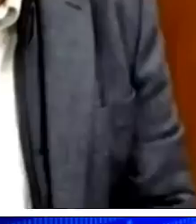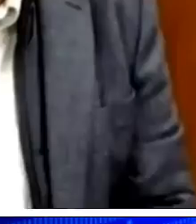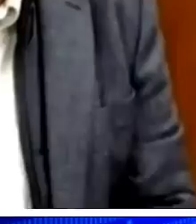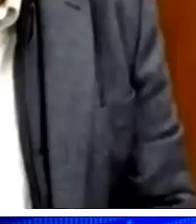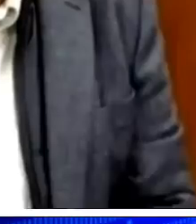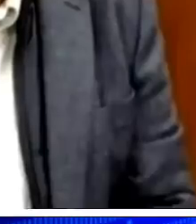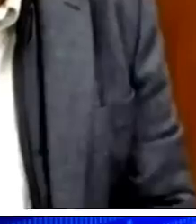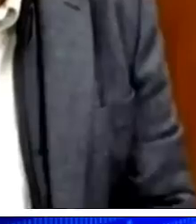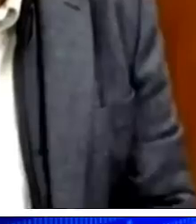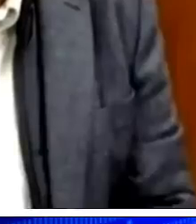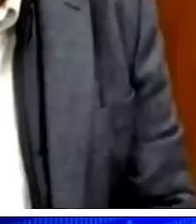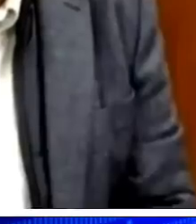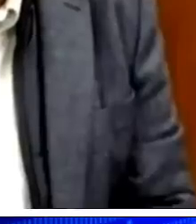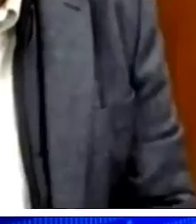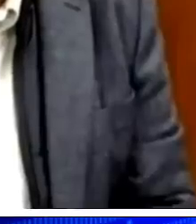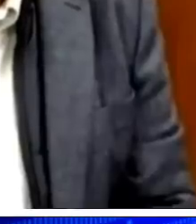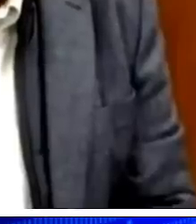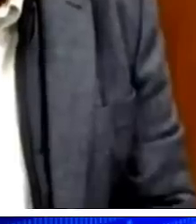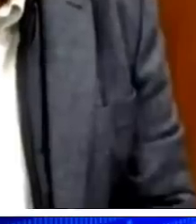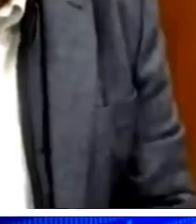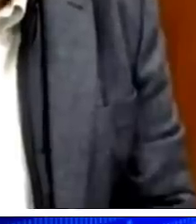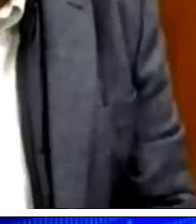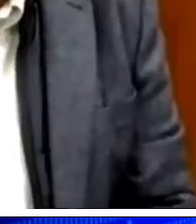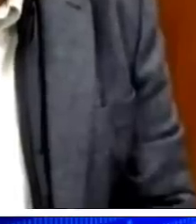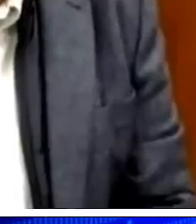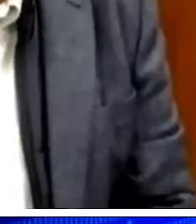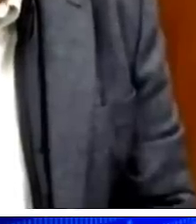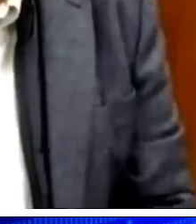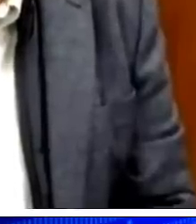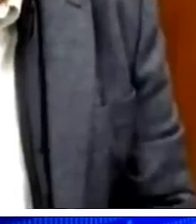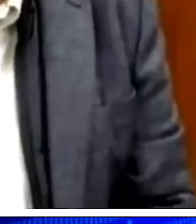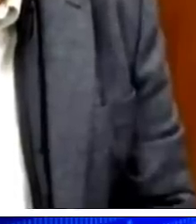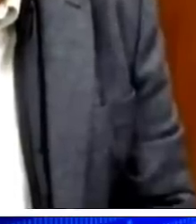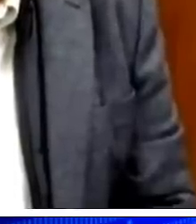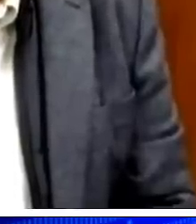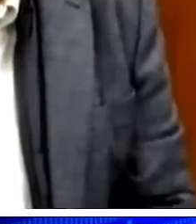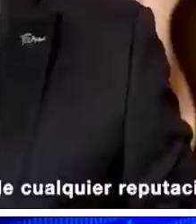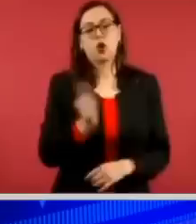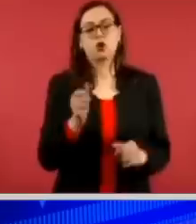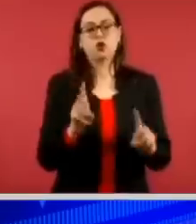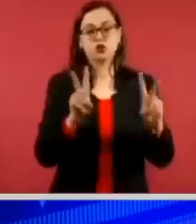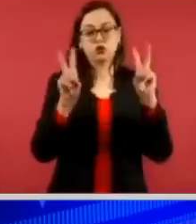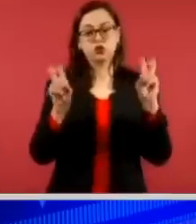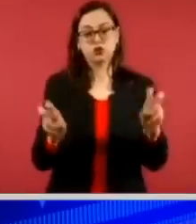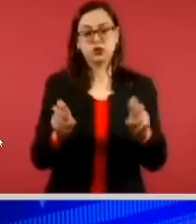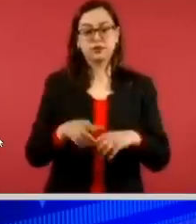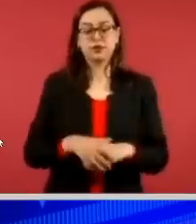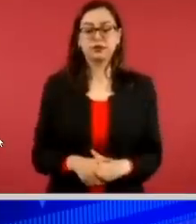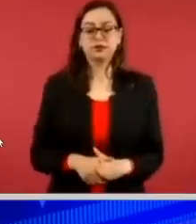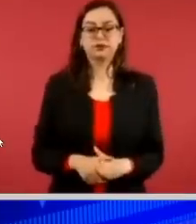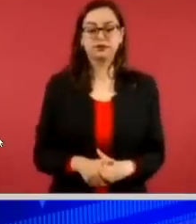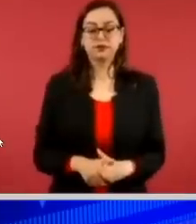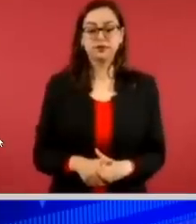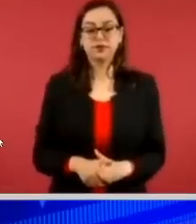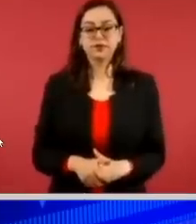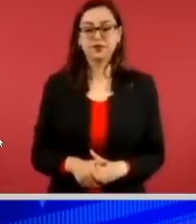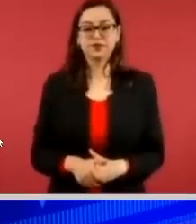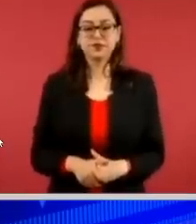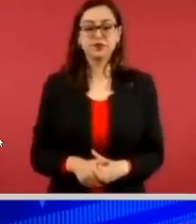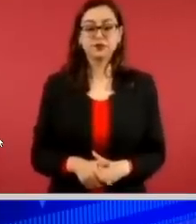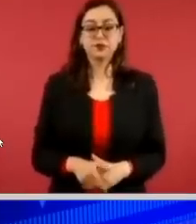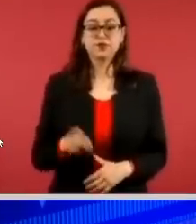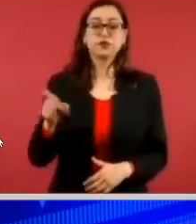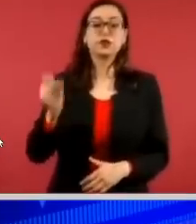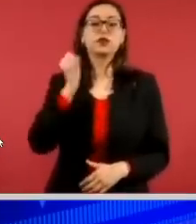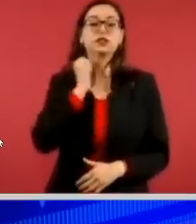a escuchar lo que dice el presidente es importante insisto porque Bueno estamos hablando de personas desaparecidas son de dos marinos que estuvieron con el senador